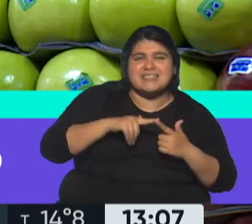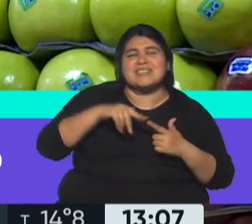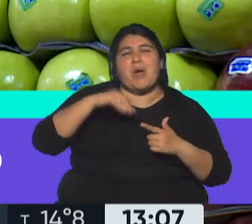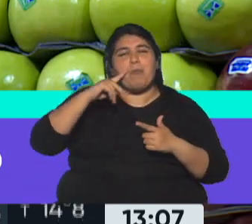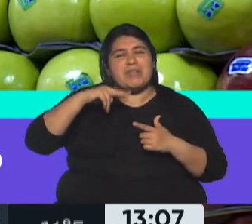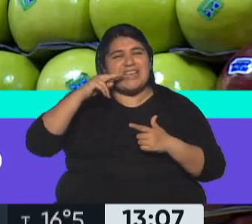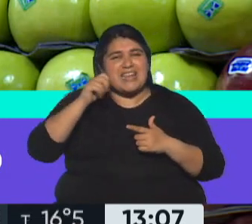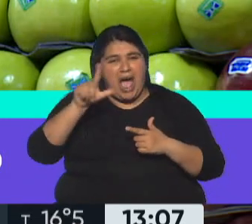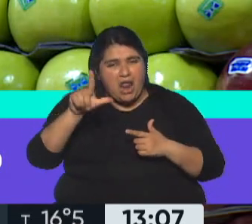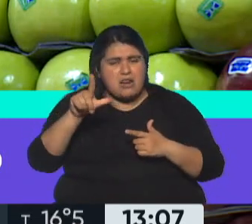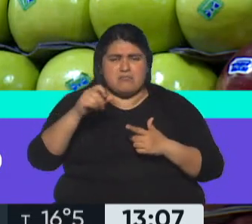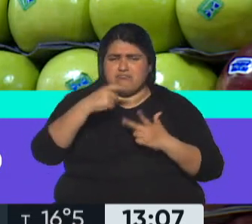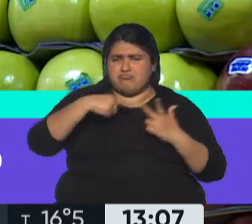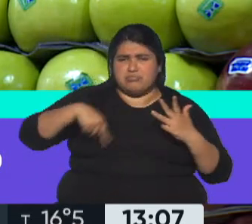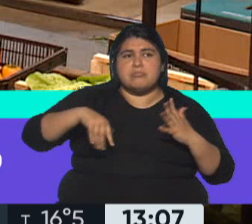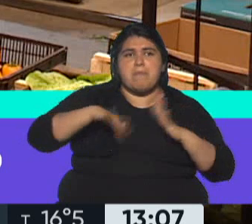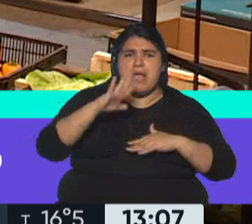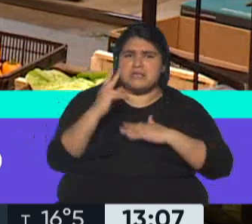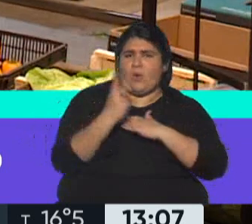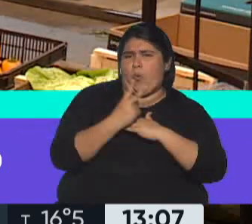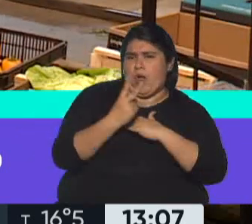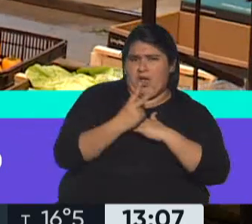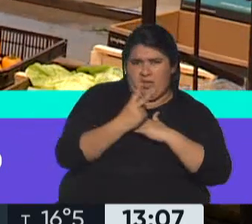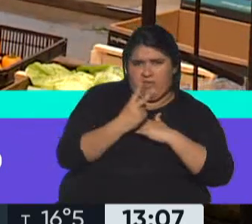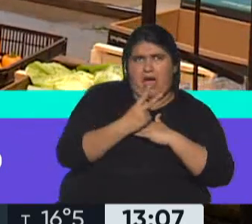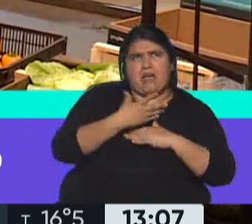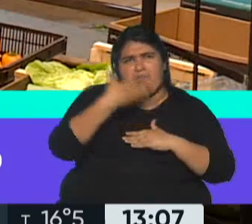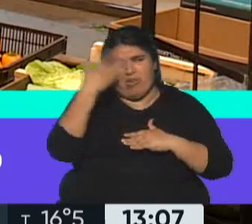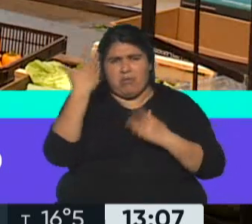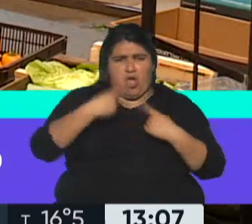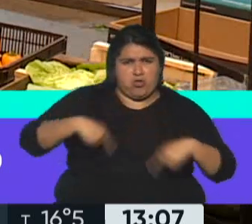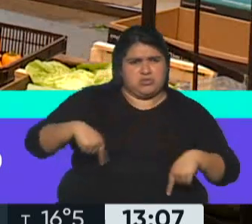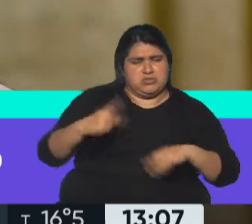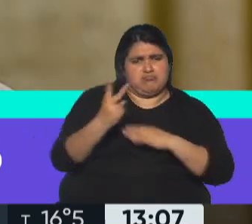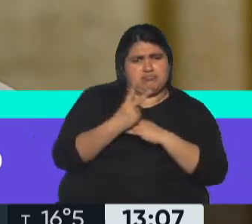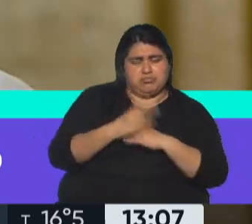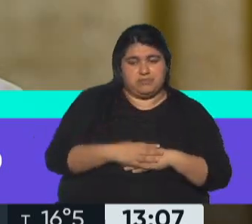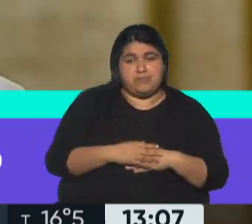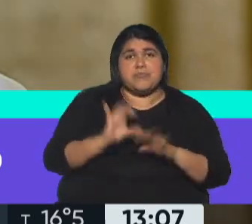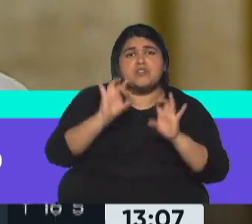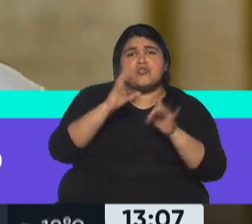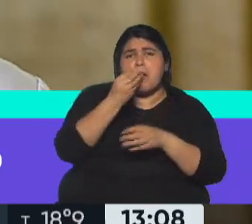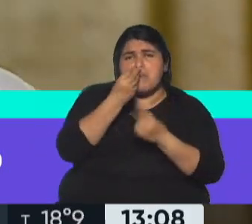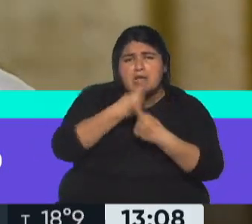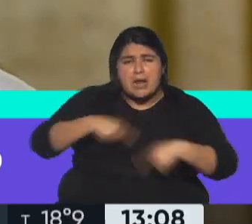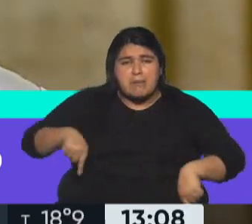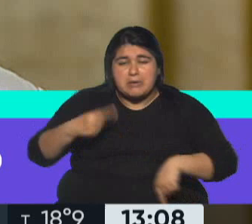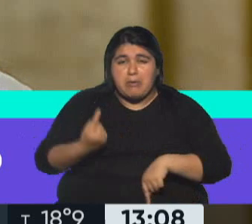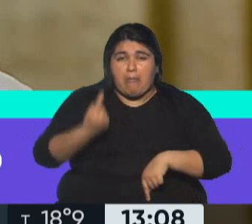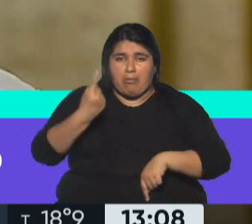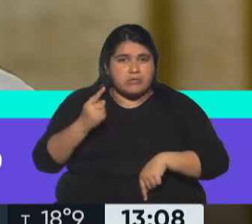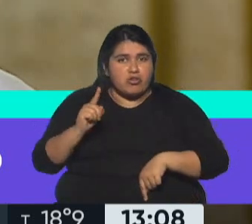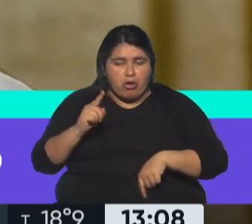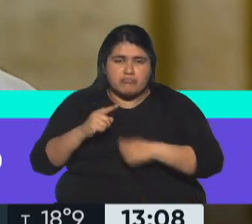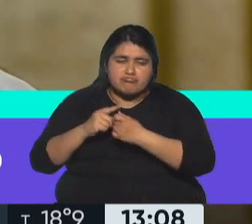trabajan mucho en lo que es la prevención de todas este tipo de enfermedades no solo tenemos que consumir alimentos de un solo grupo sino tenemos que